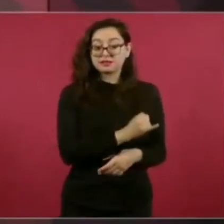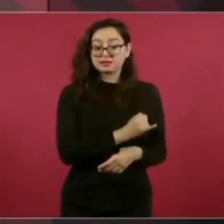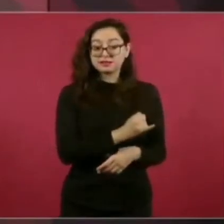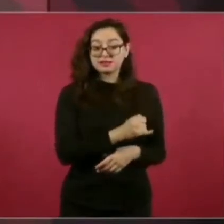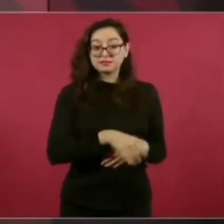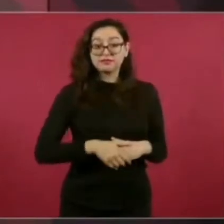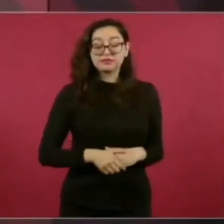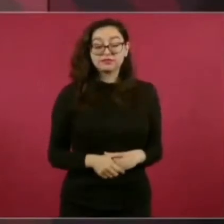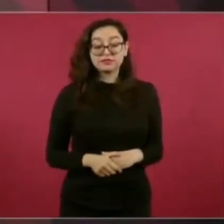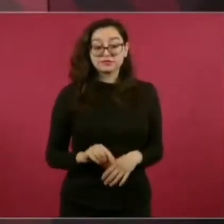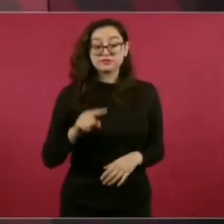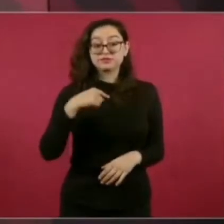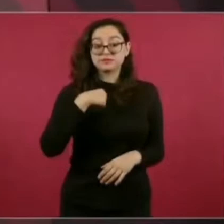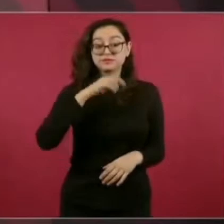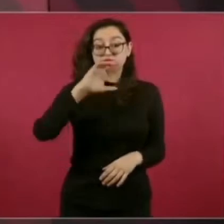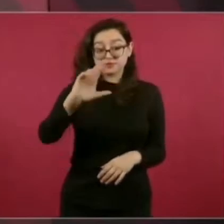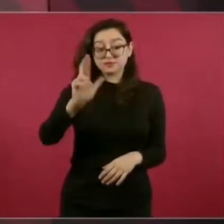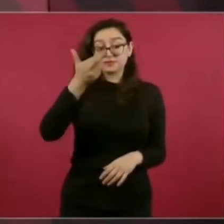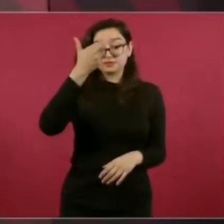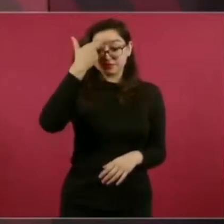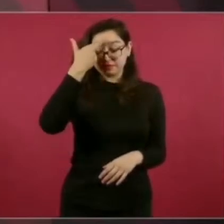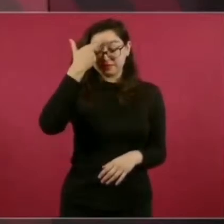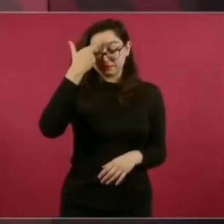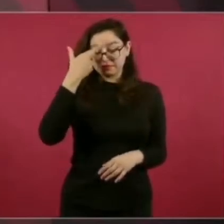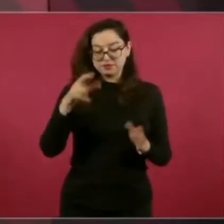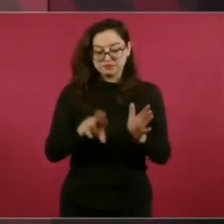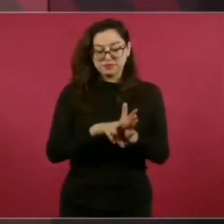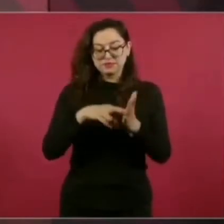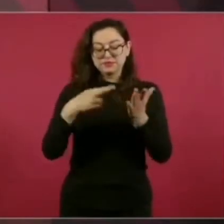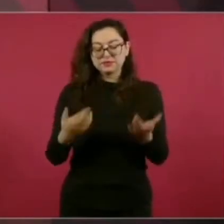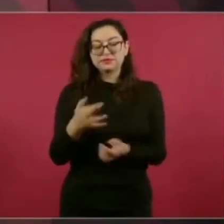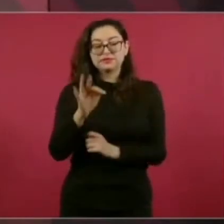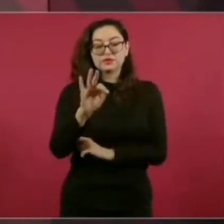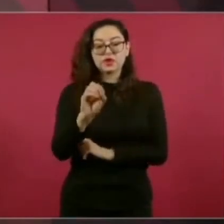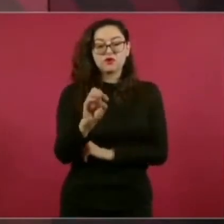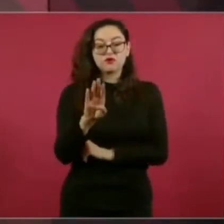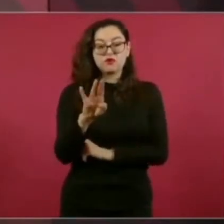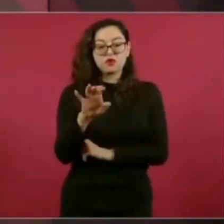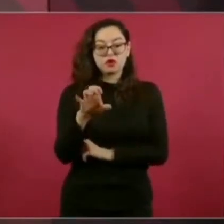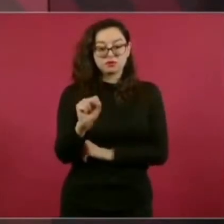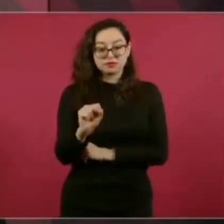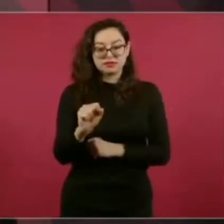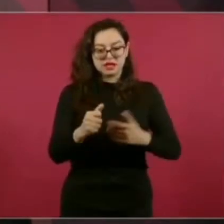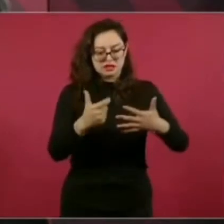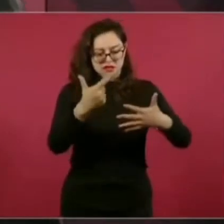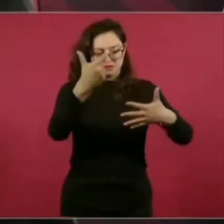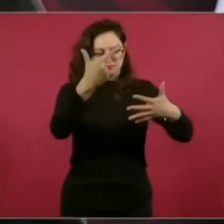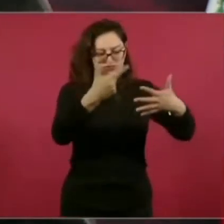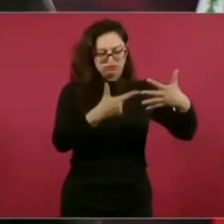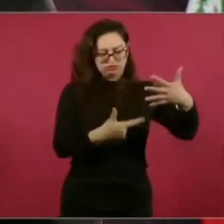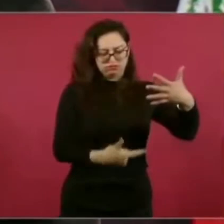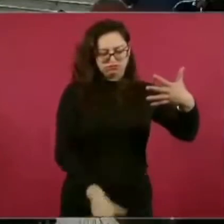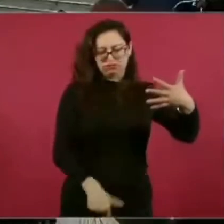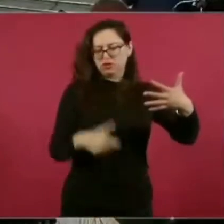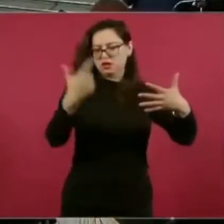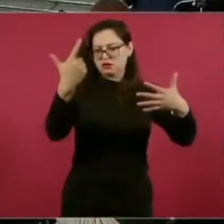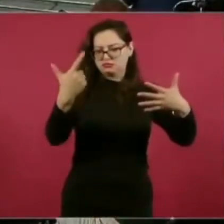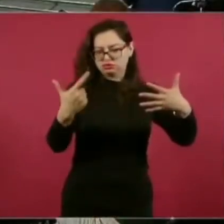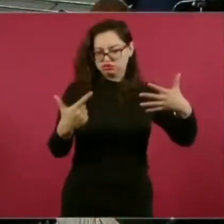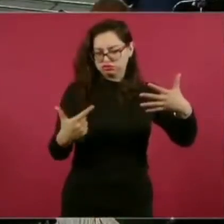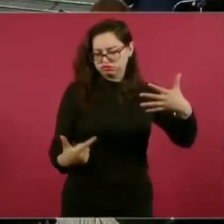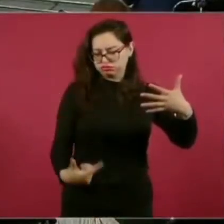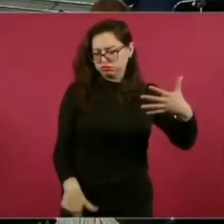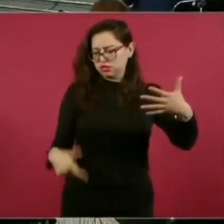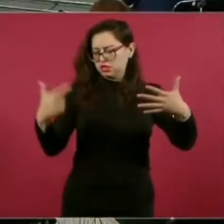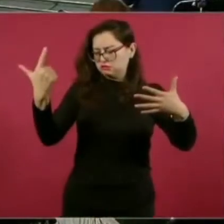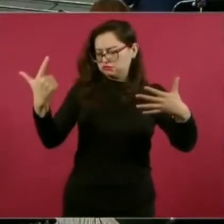Yo me acuerdo que en una revista Forbes, donde aparece en la lista de los más ricos del mundo,